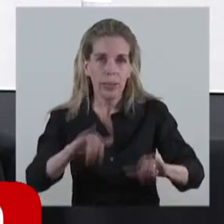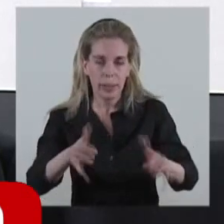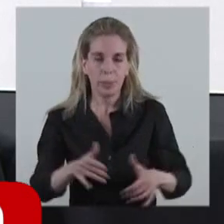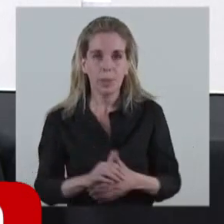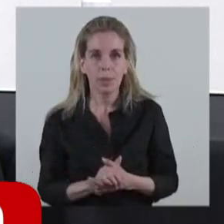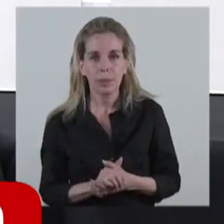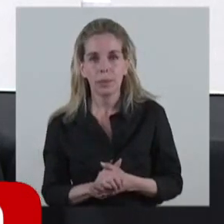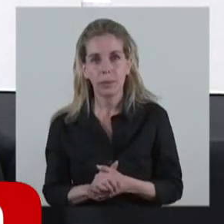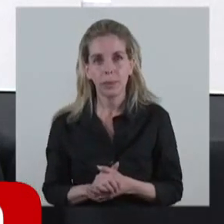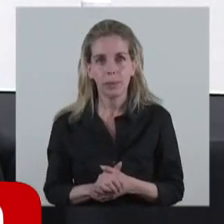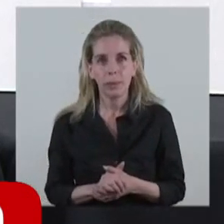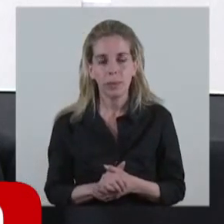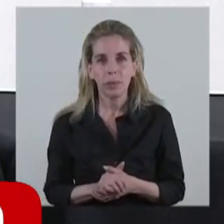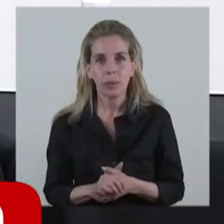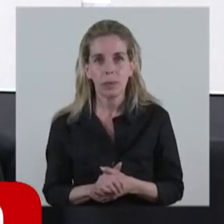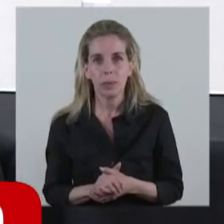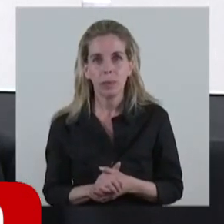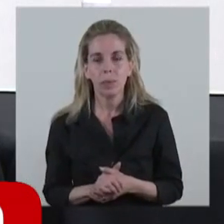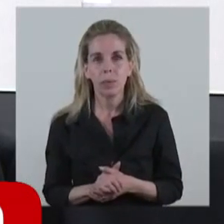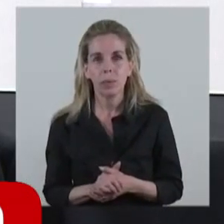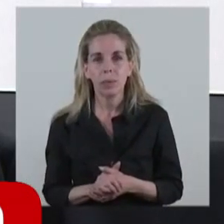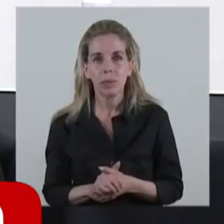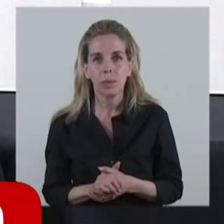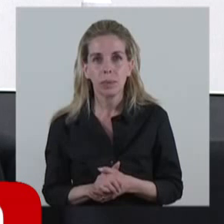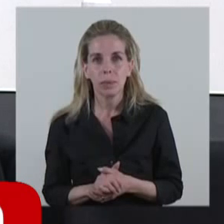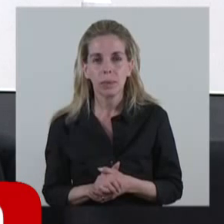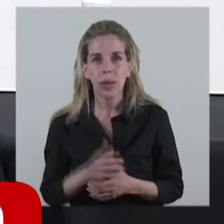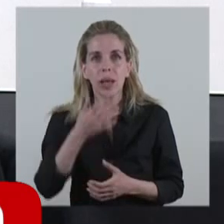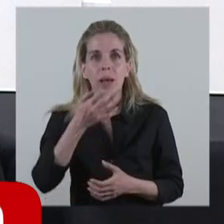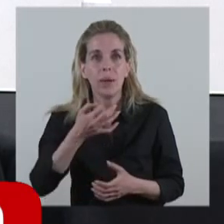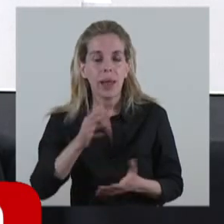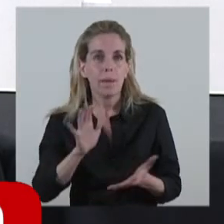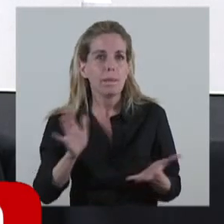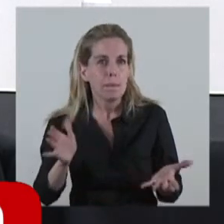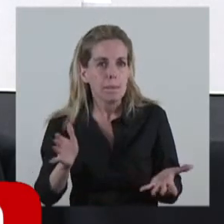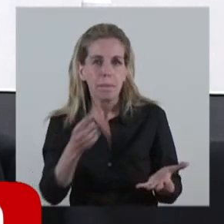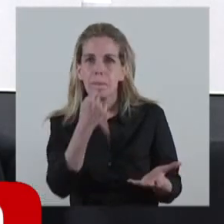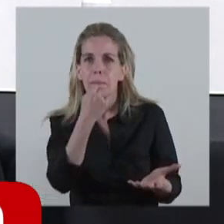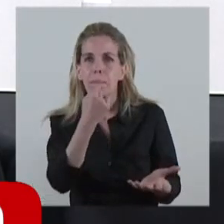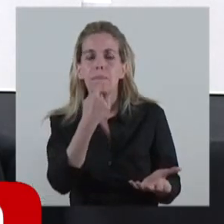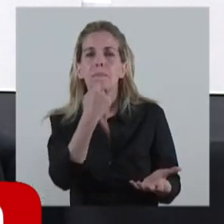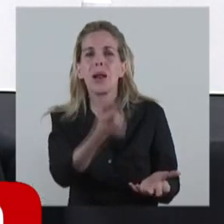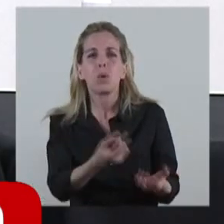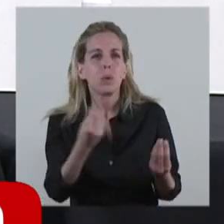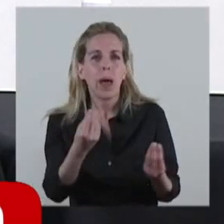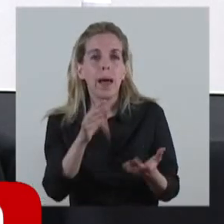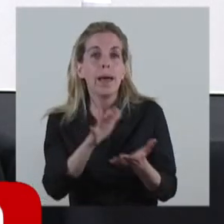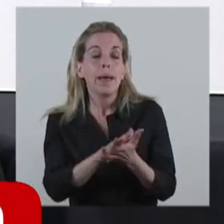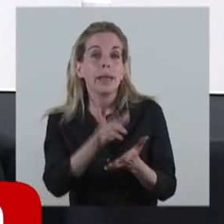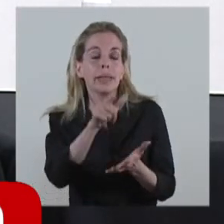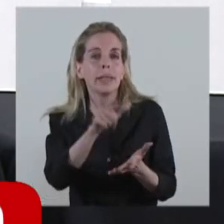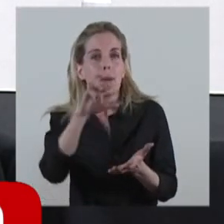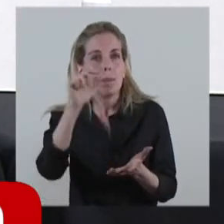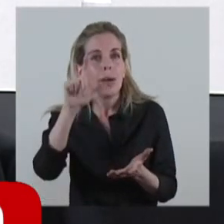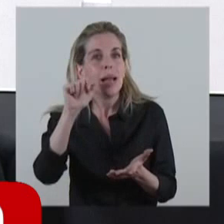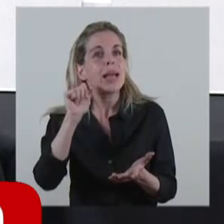Bueno, la verdad es que no sé sobre qué se fundamenta el doctor